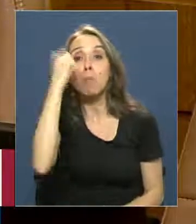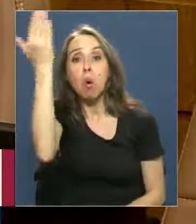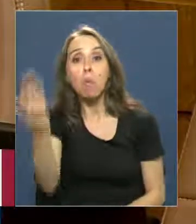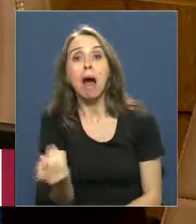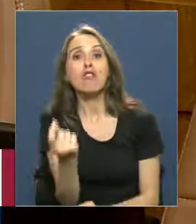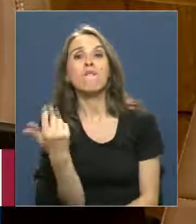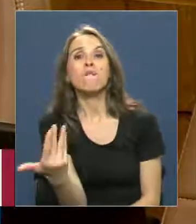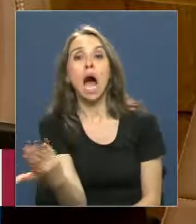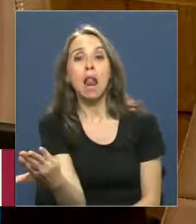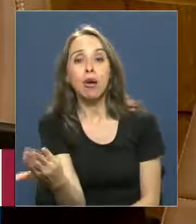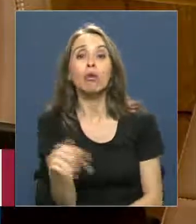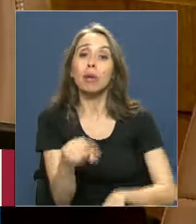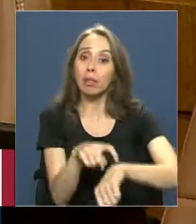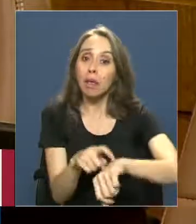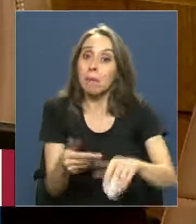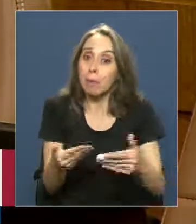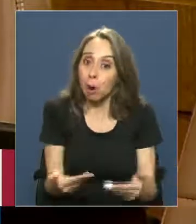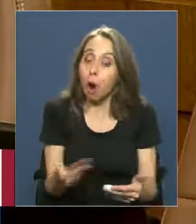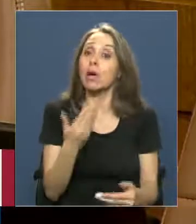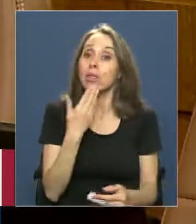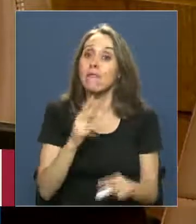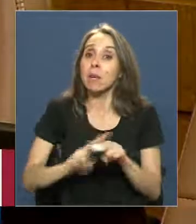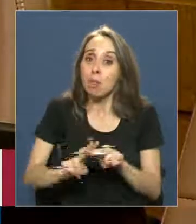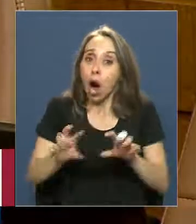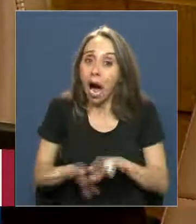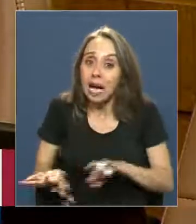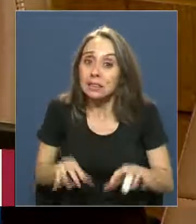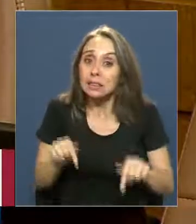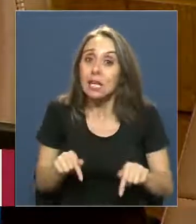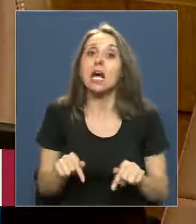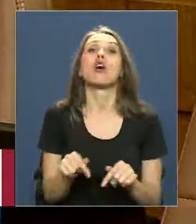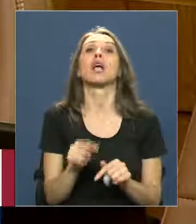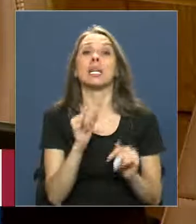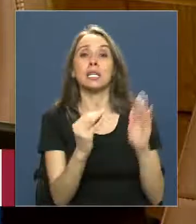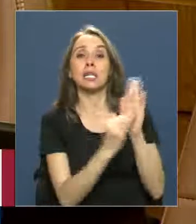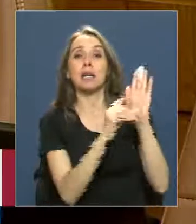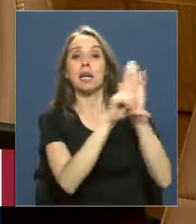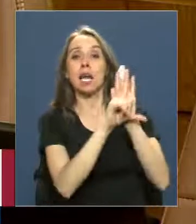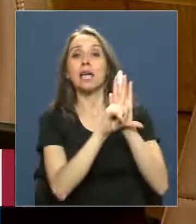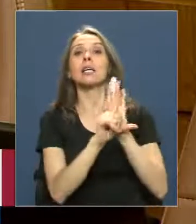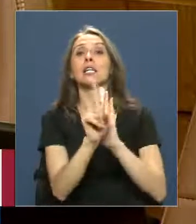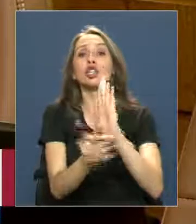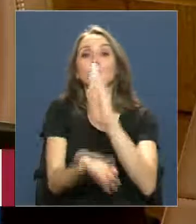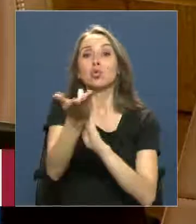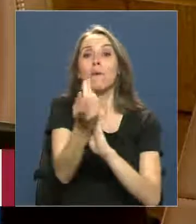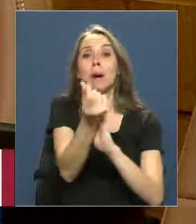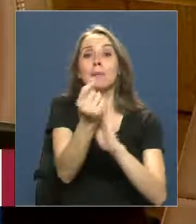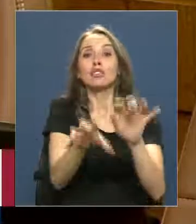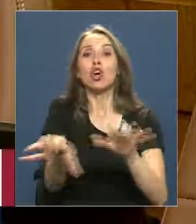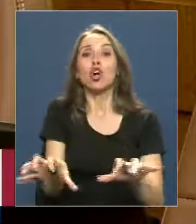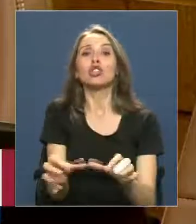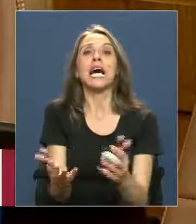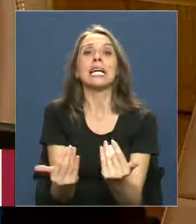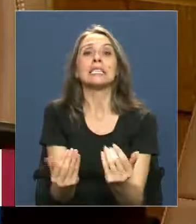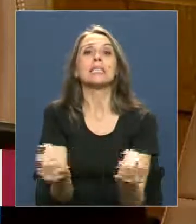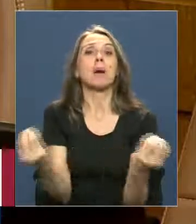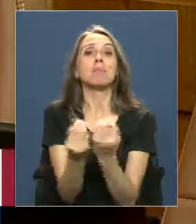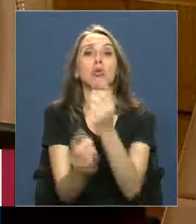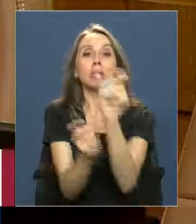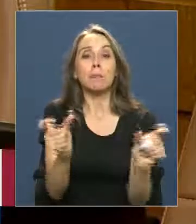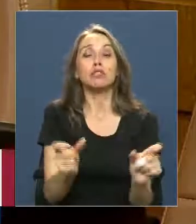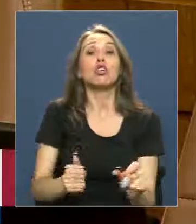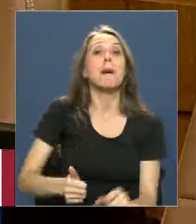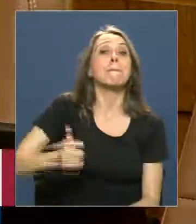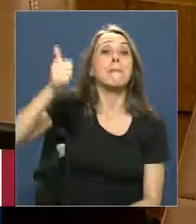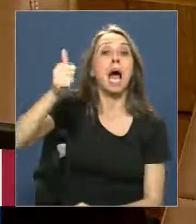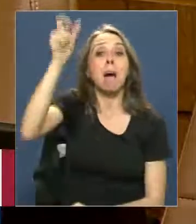tiempo de actuar. Y también tenemos que actuar respecto a la especulación de precios de insumos necesarios para tantas personas, especialmente las adultas